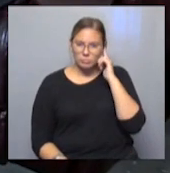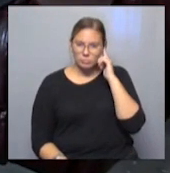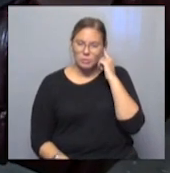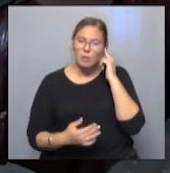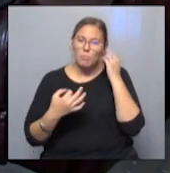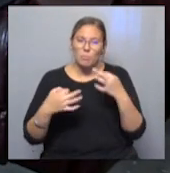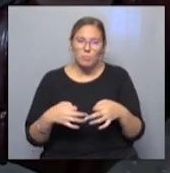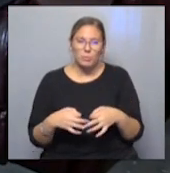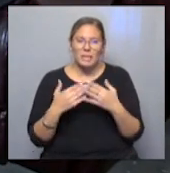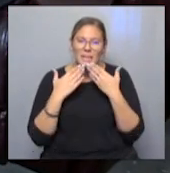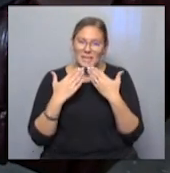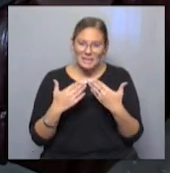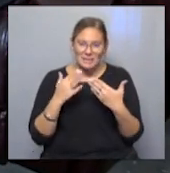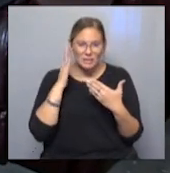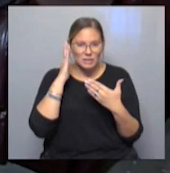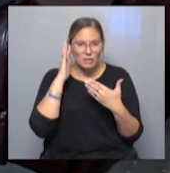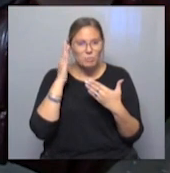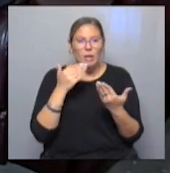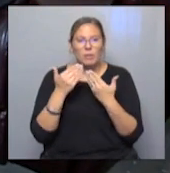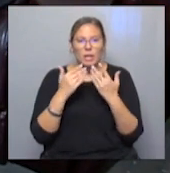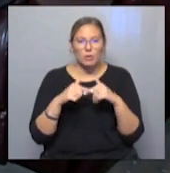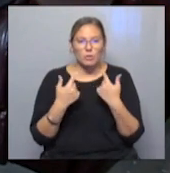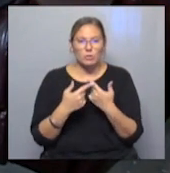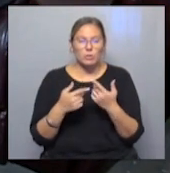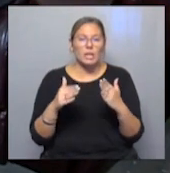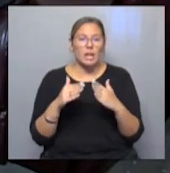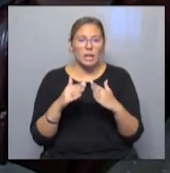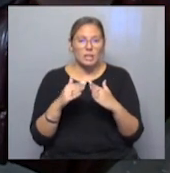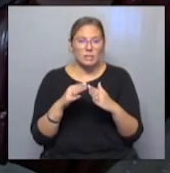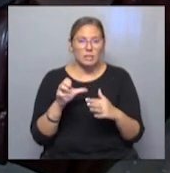Muy bien. Muchas gracias por estos minutos. Desde la